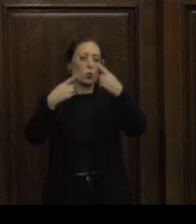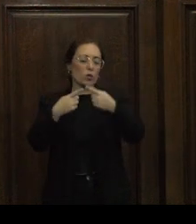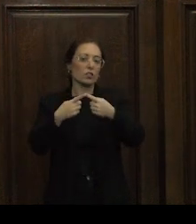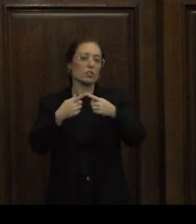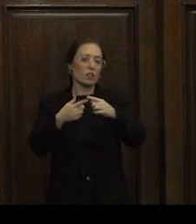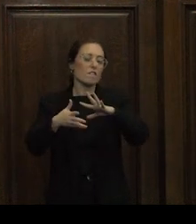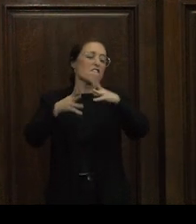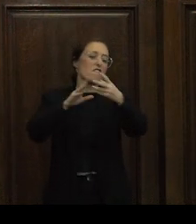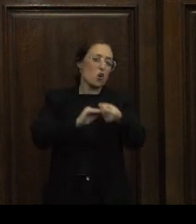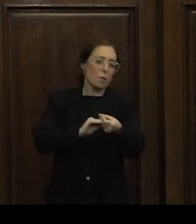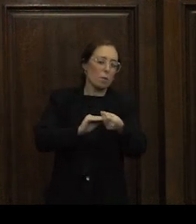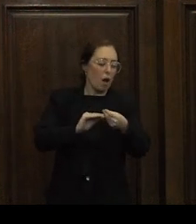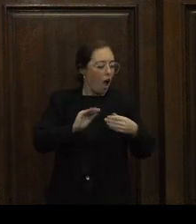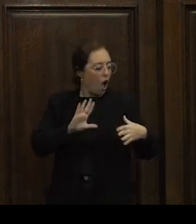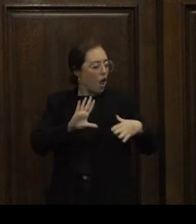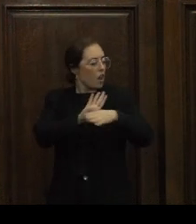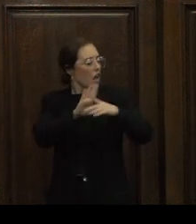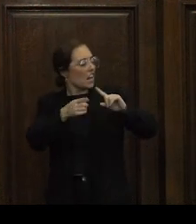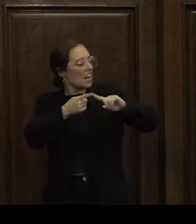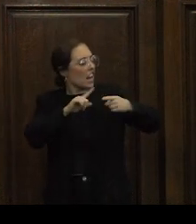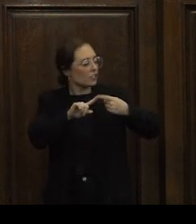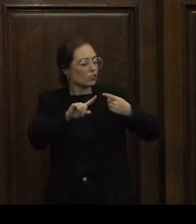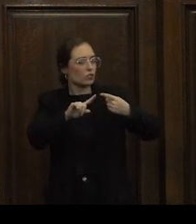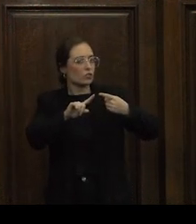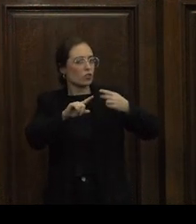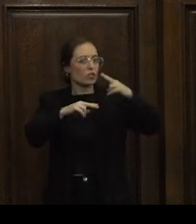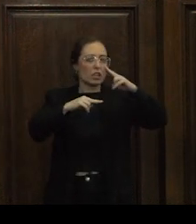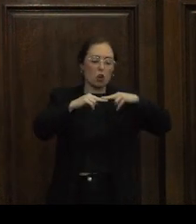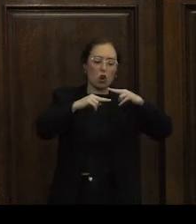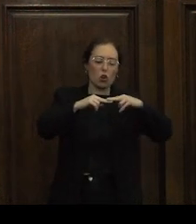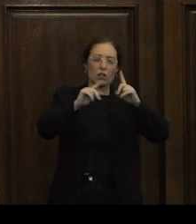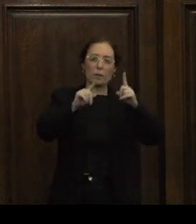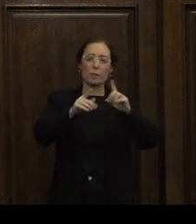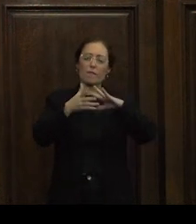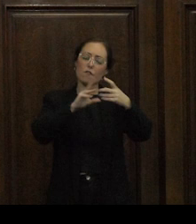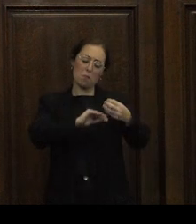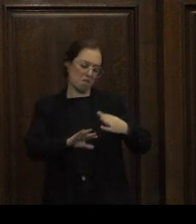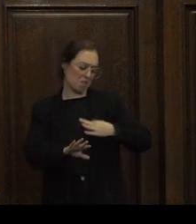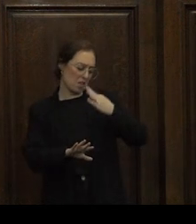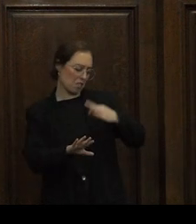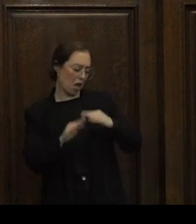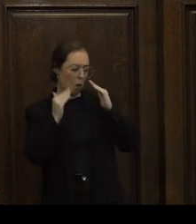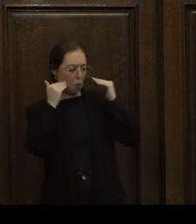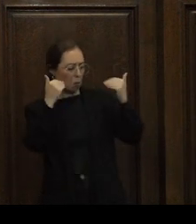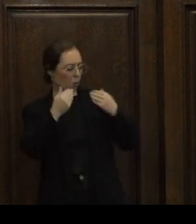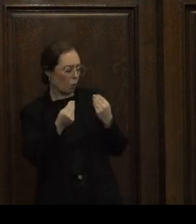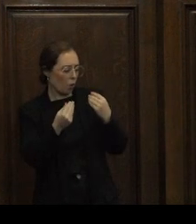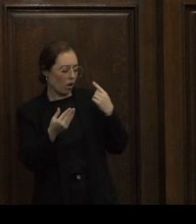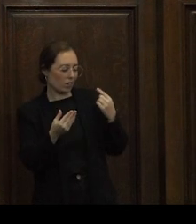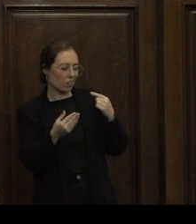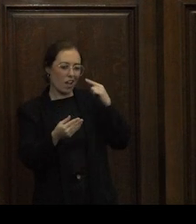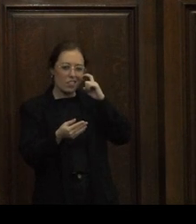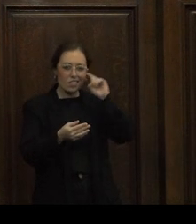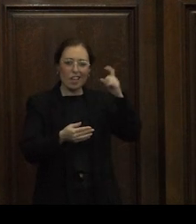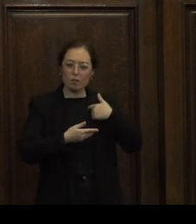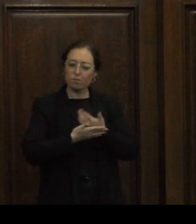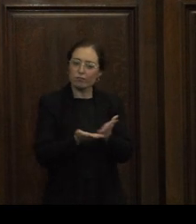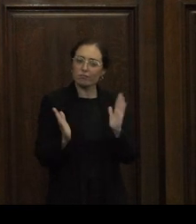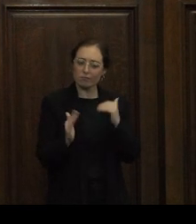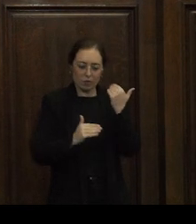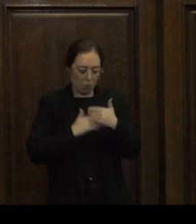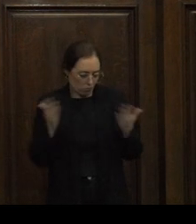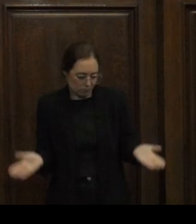nuestra compatibilidad con estas tecnologías digitales, ¿no? Y más aún con los modos de vida que ellas suponen, proponen y estimulan.